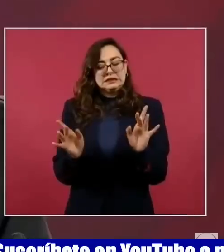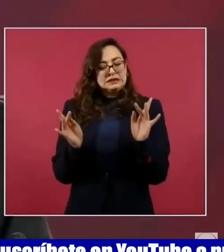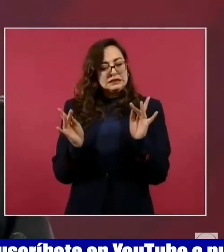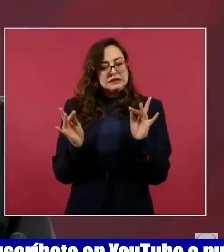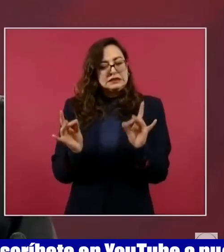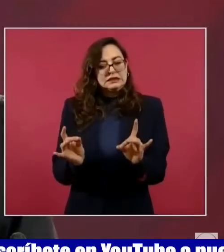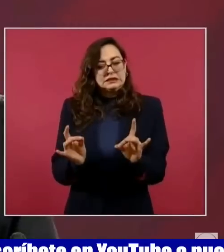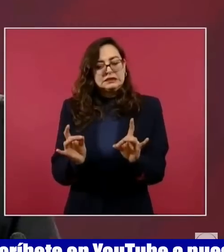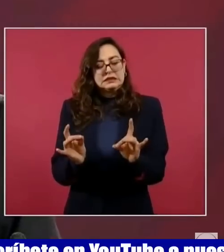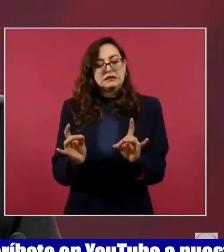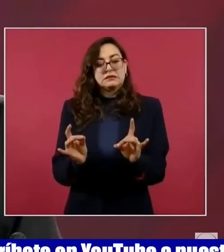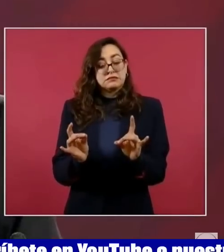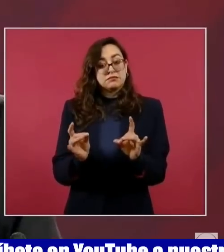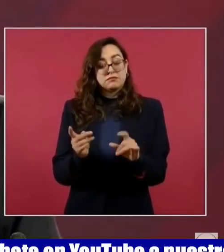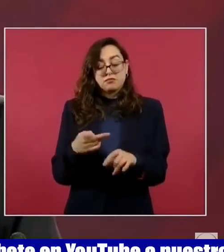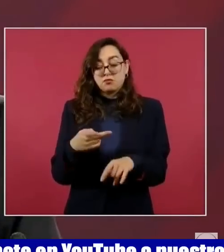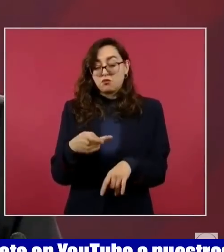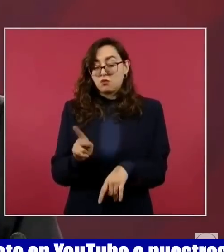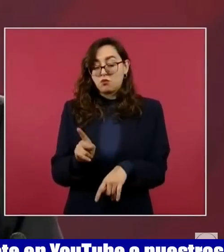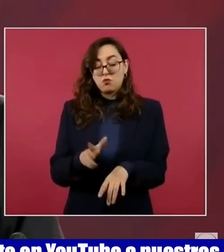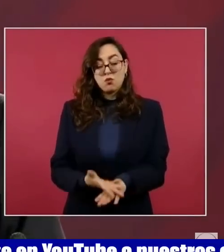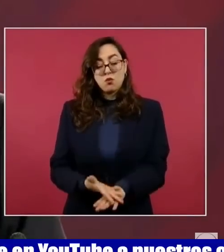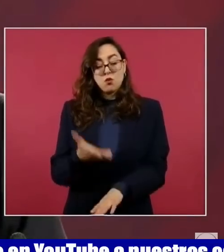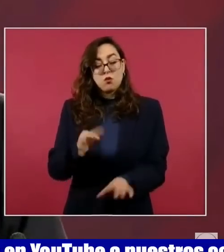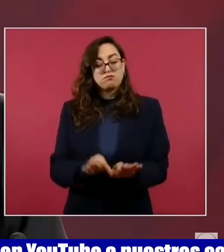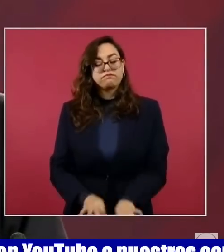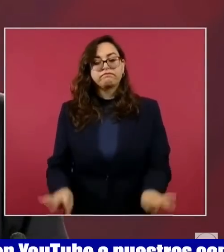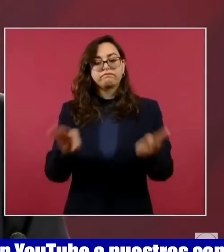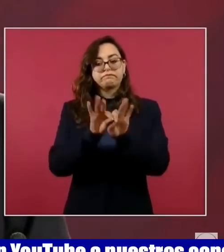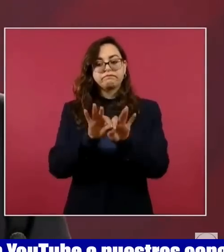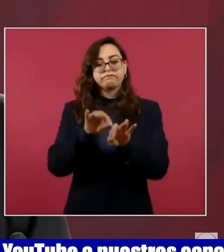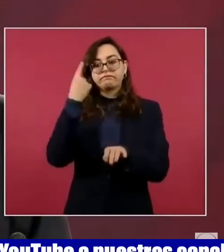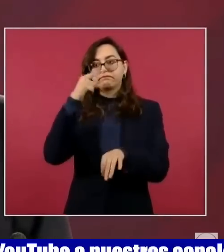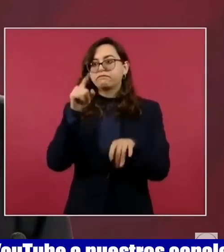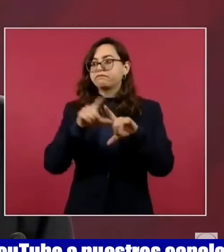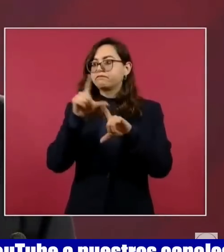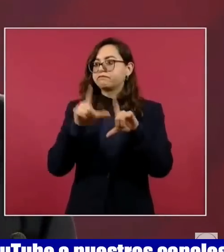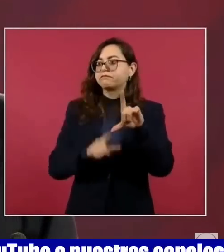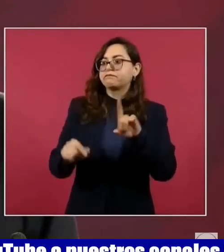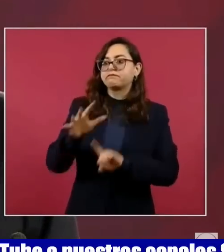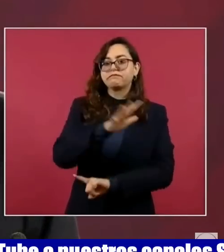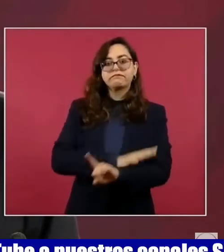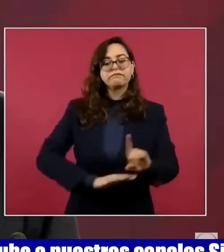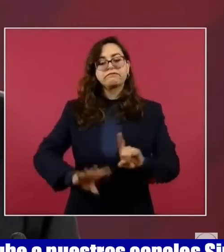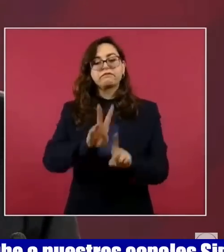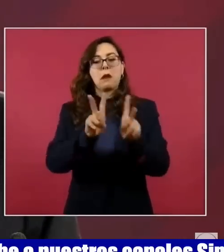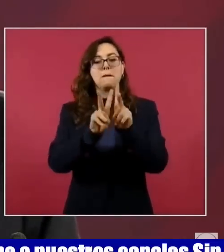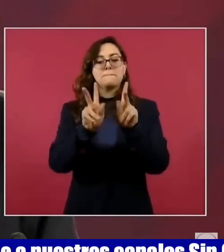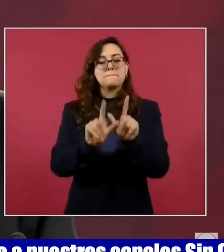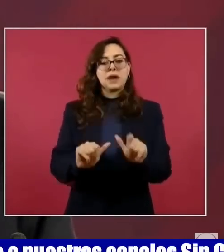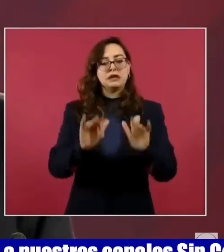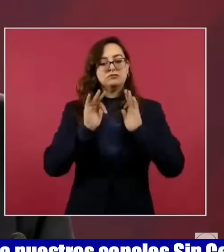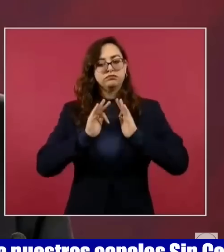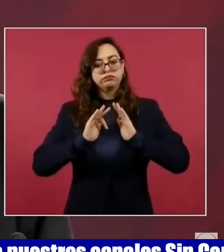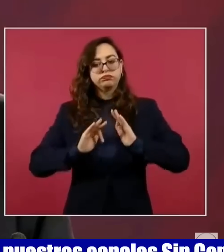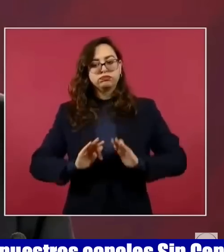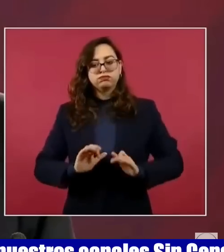está consciente de la situación y en esos medios de todos modos no van a cambiar porque ya tienen la